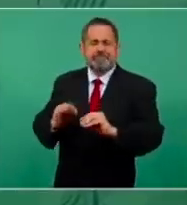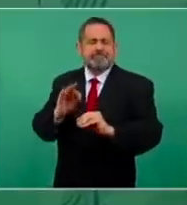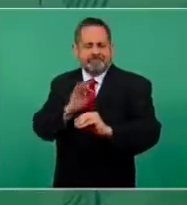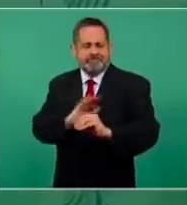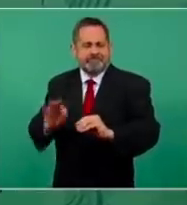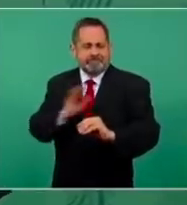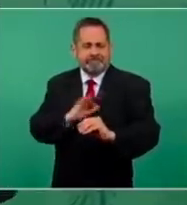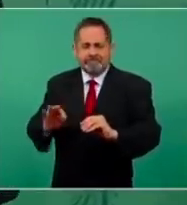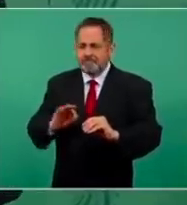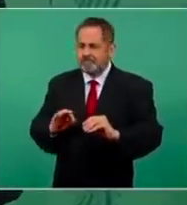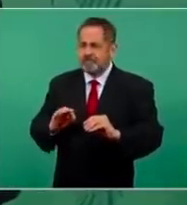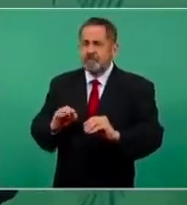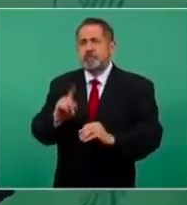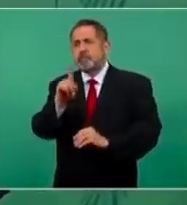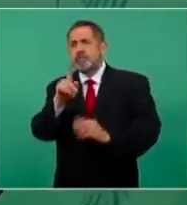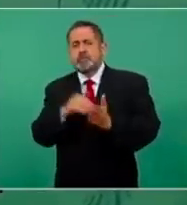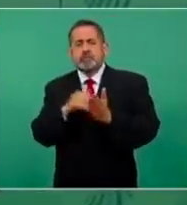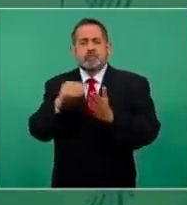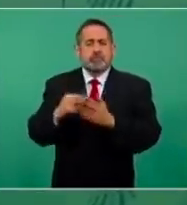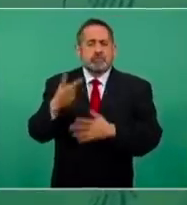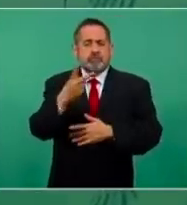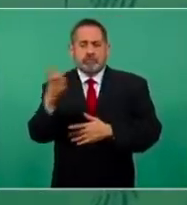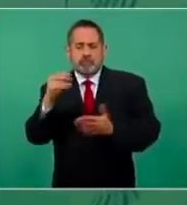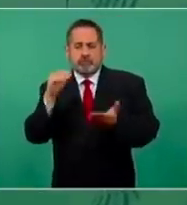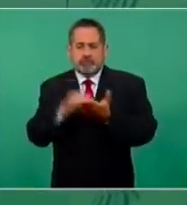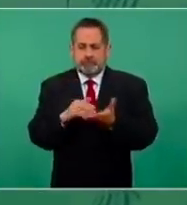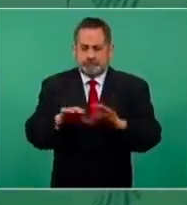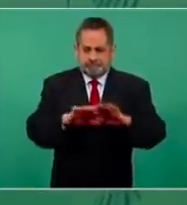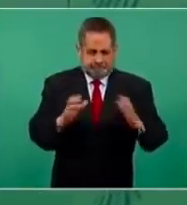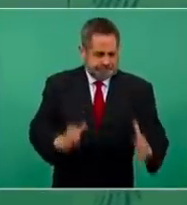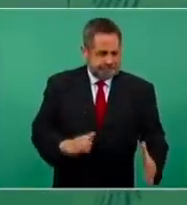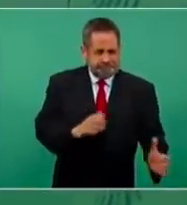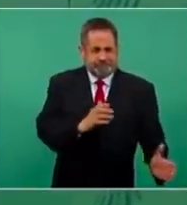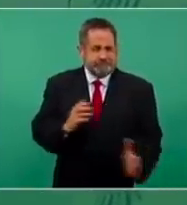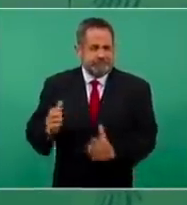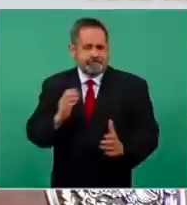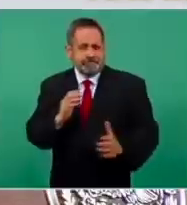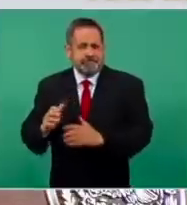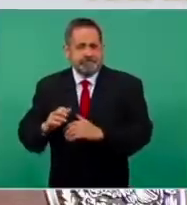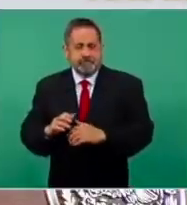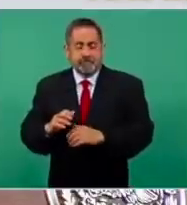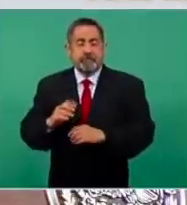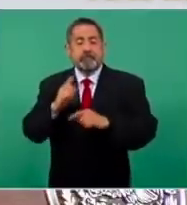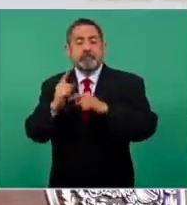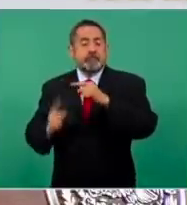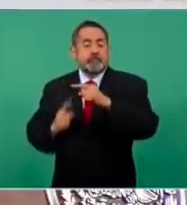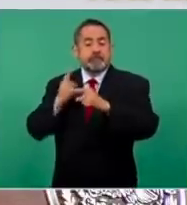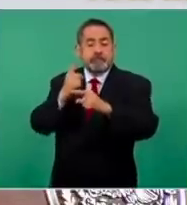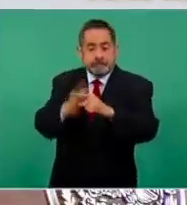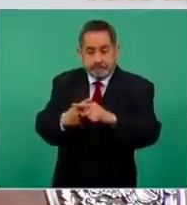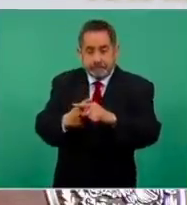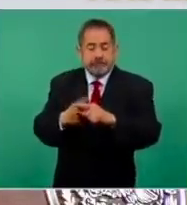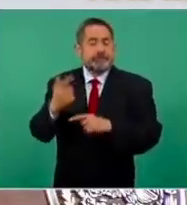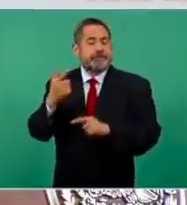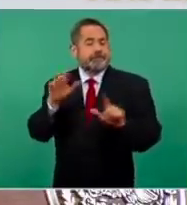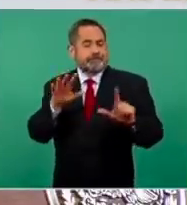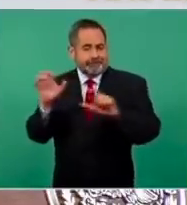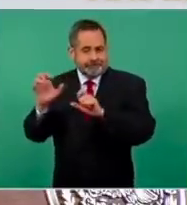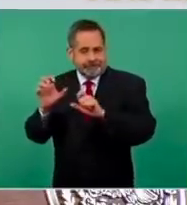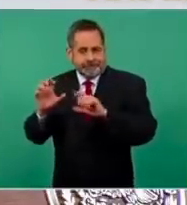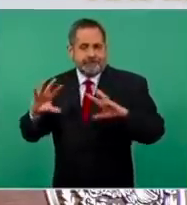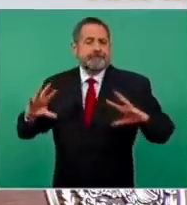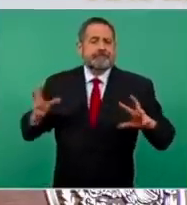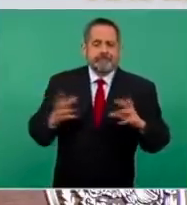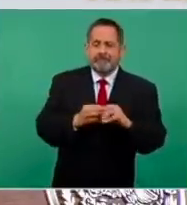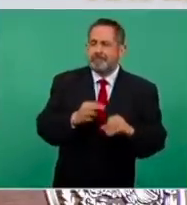de producción de 1.200.000 barriles, más los 700 adicionales.